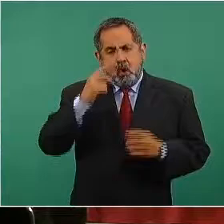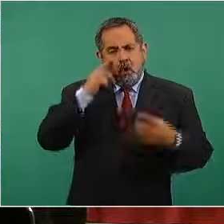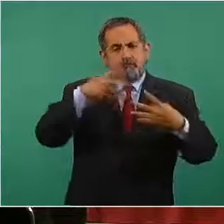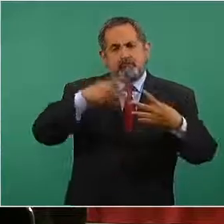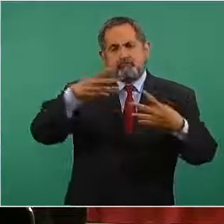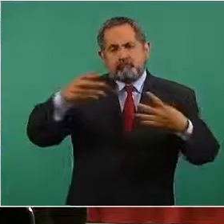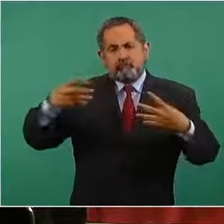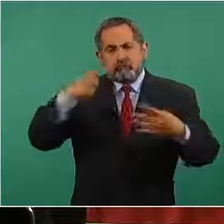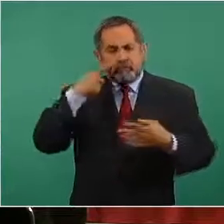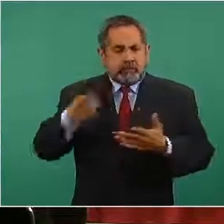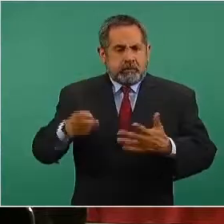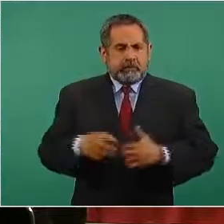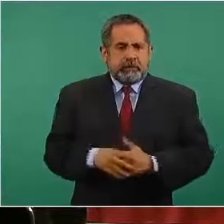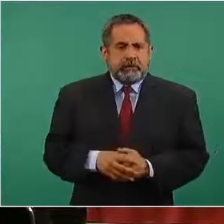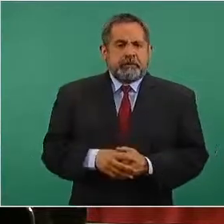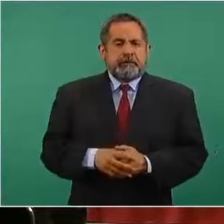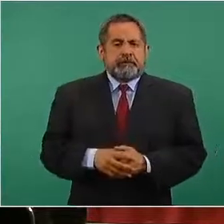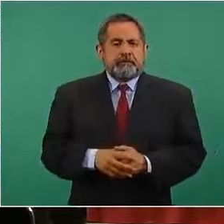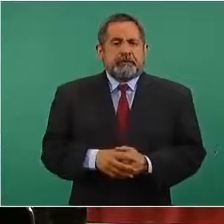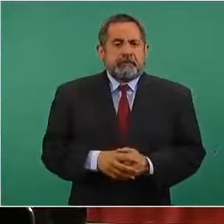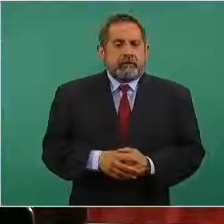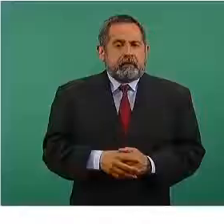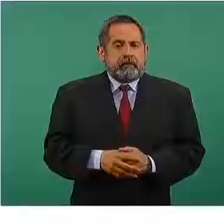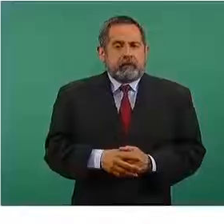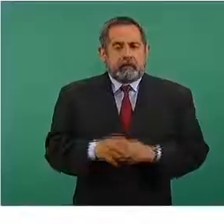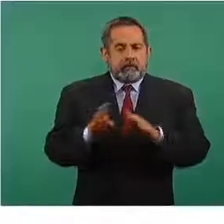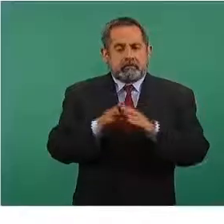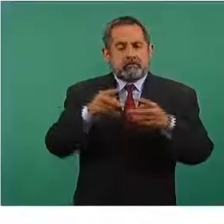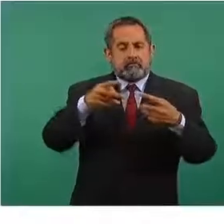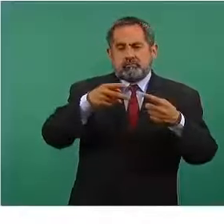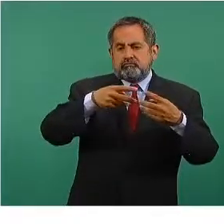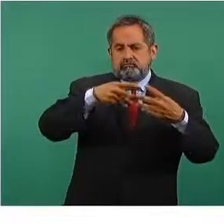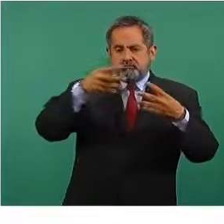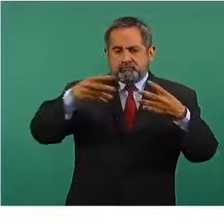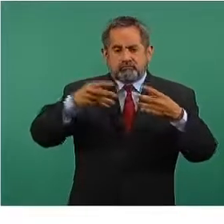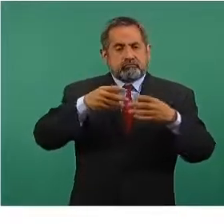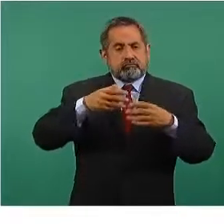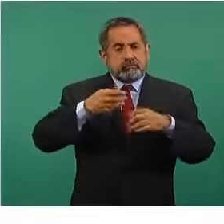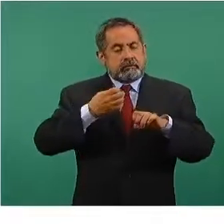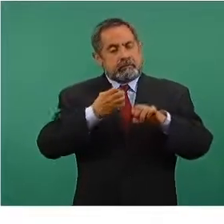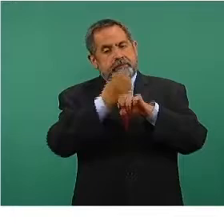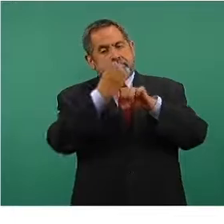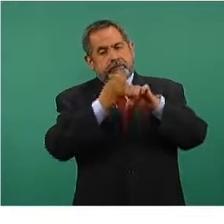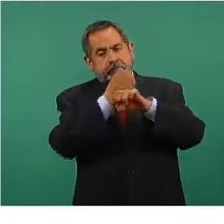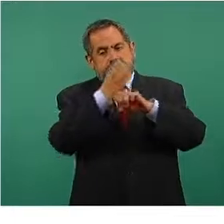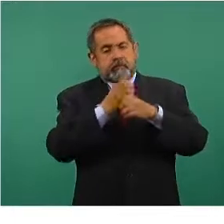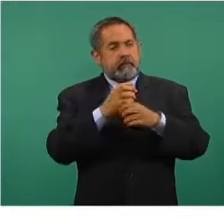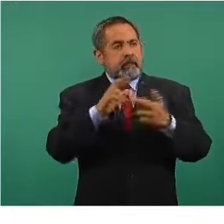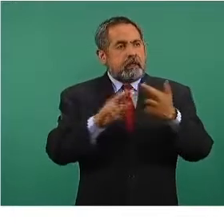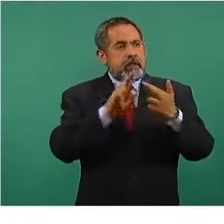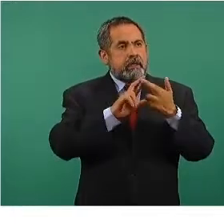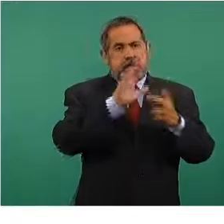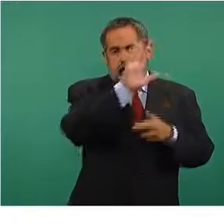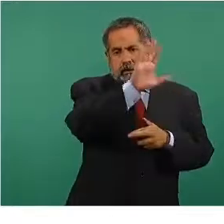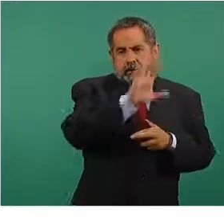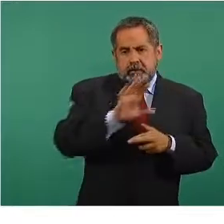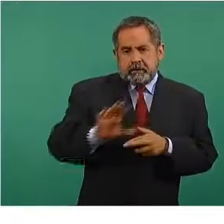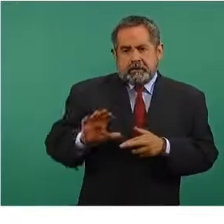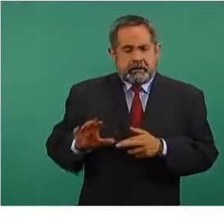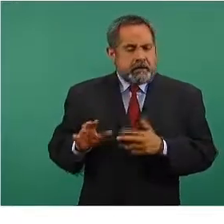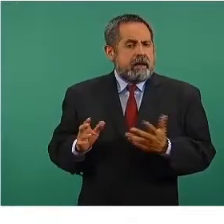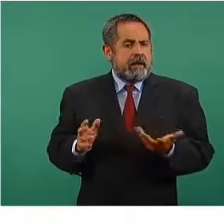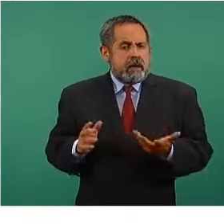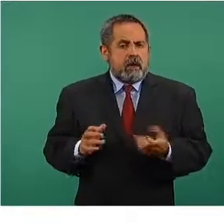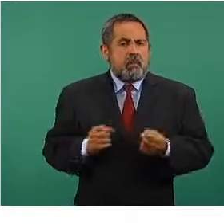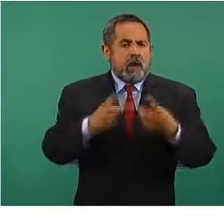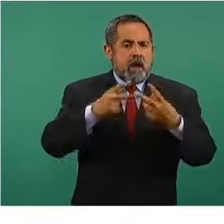que también lo tenemos pues tanto por regiones, por estados, en donde podemos ver pues cada una